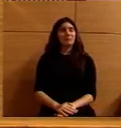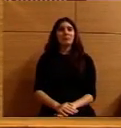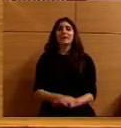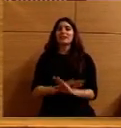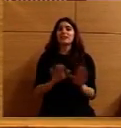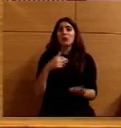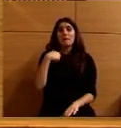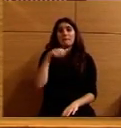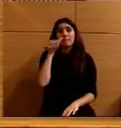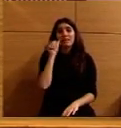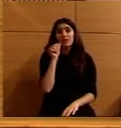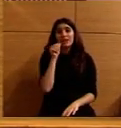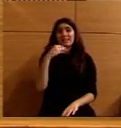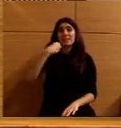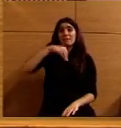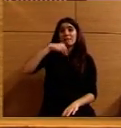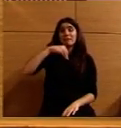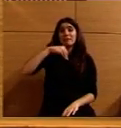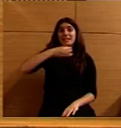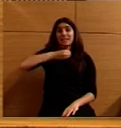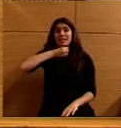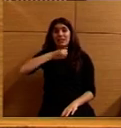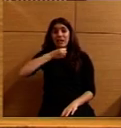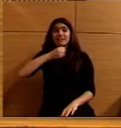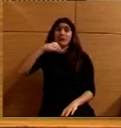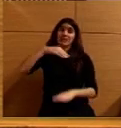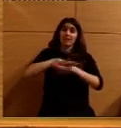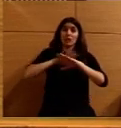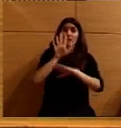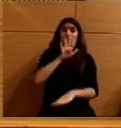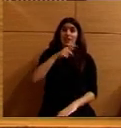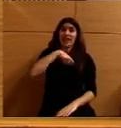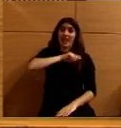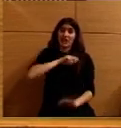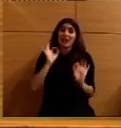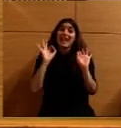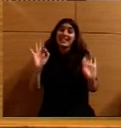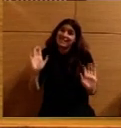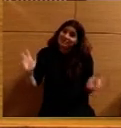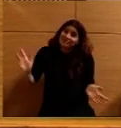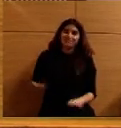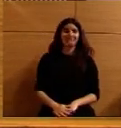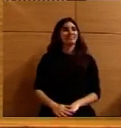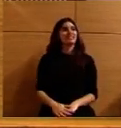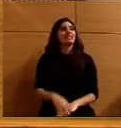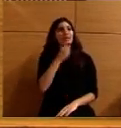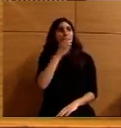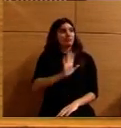Solo que Pedro Sánchez no solo preside el Partido Socialista, preside el Gobierno. El Gobierno de la Nación también.